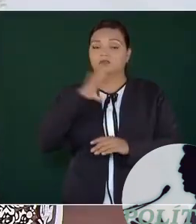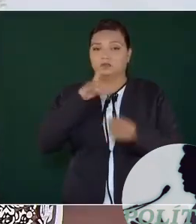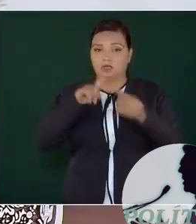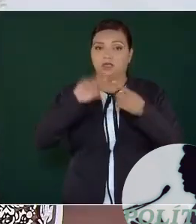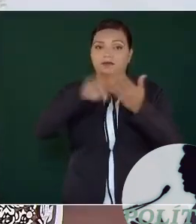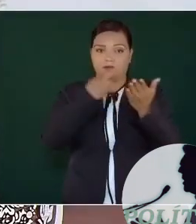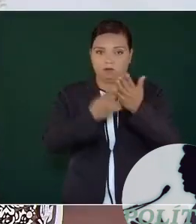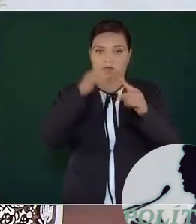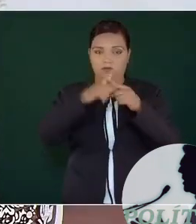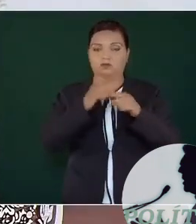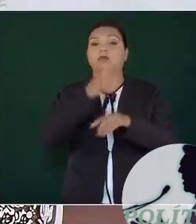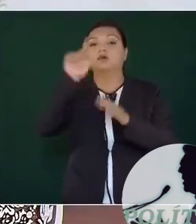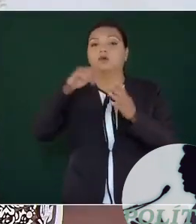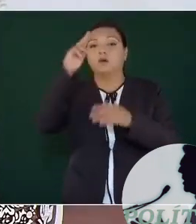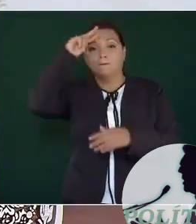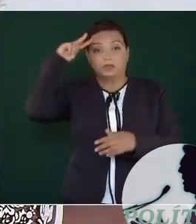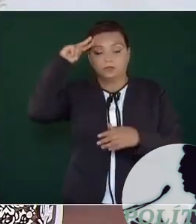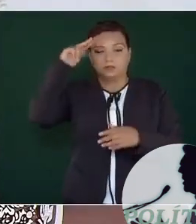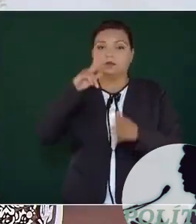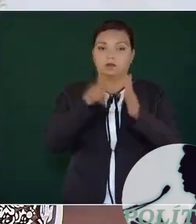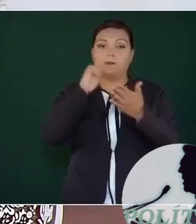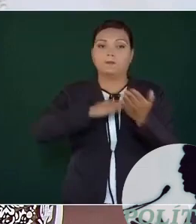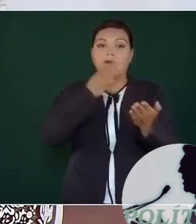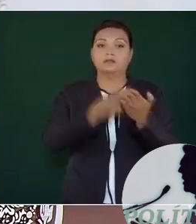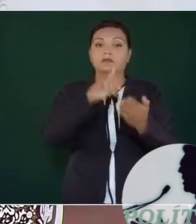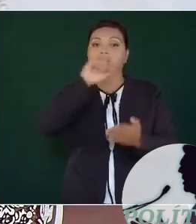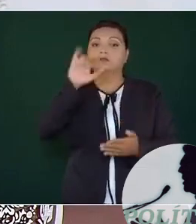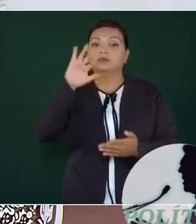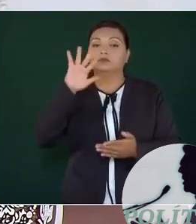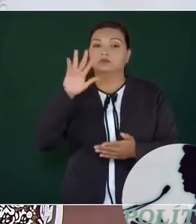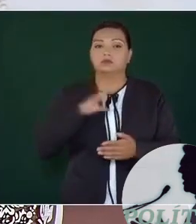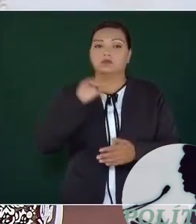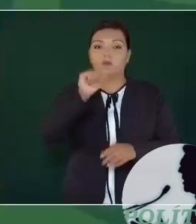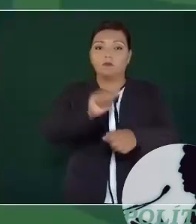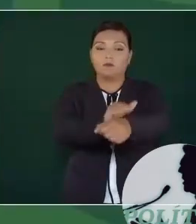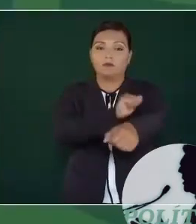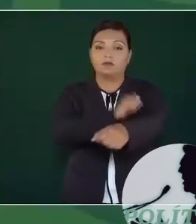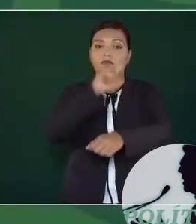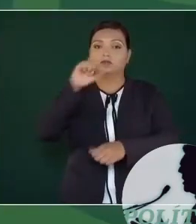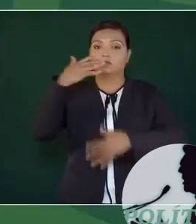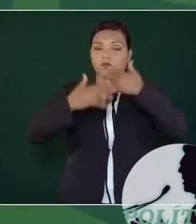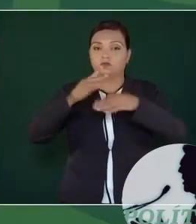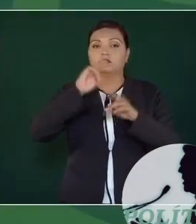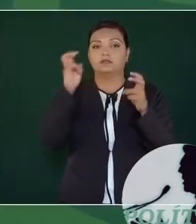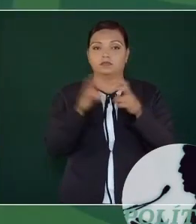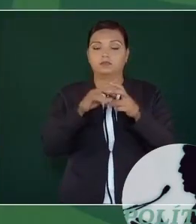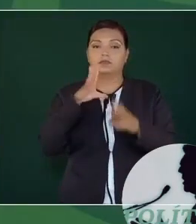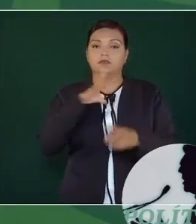Victoria, 278, Matamoros, 155, Altamira, 115 y